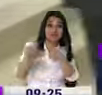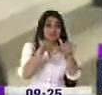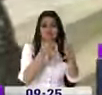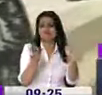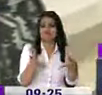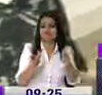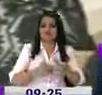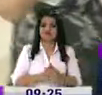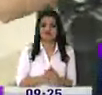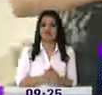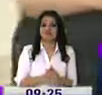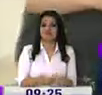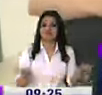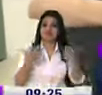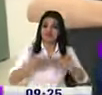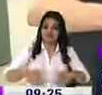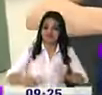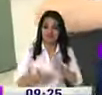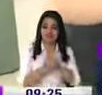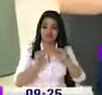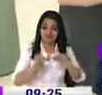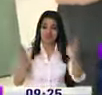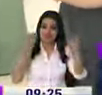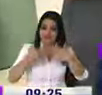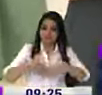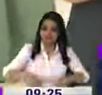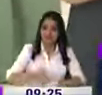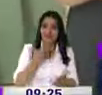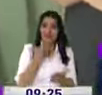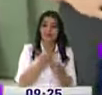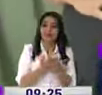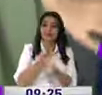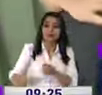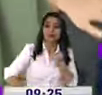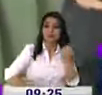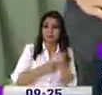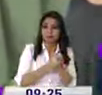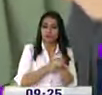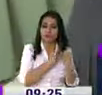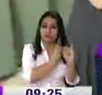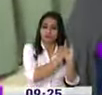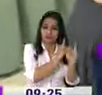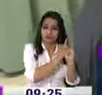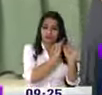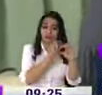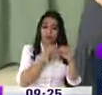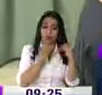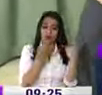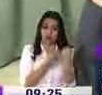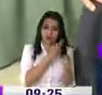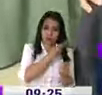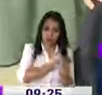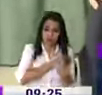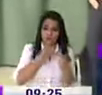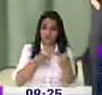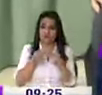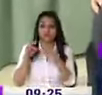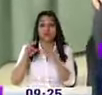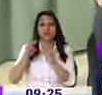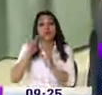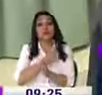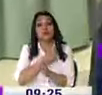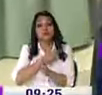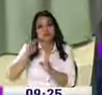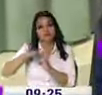ninguna. Ahora que han concluido sus capacitaciones gracias a la colaboración interinstitucional del Patronato San José y la Universidad Andina,